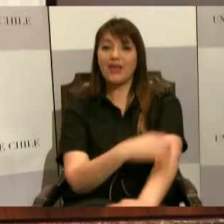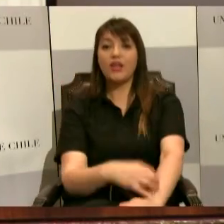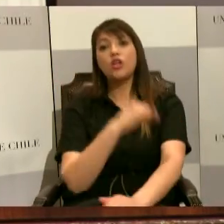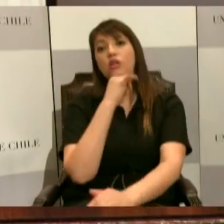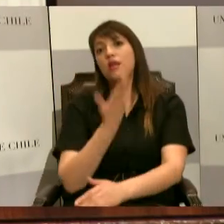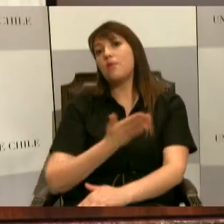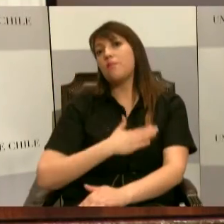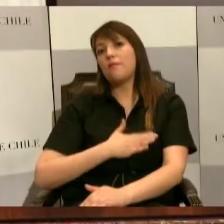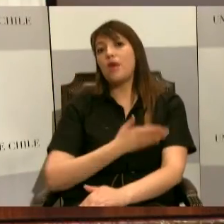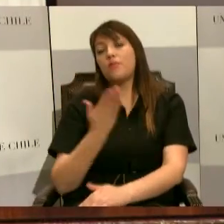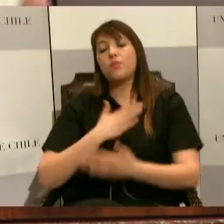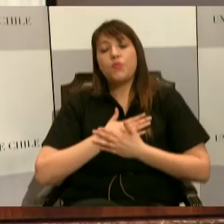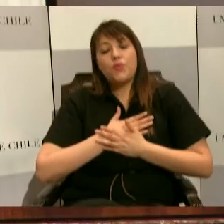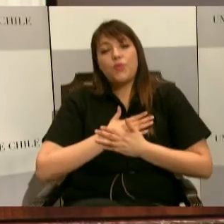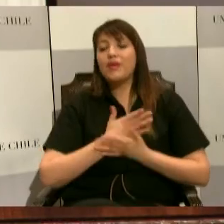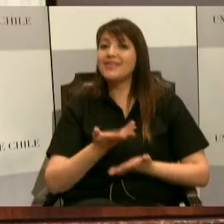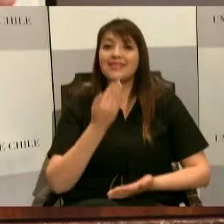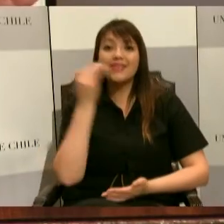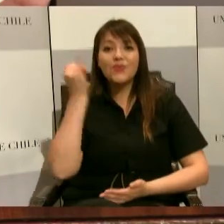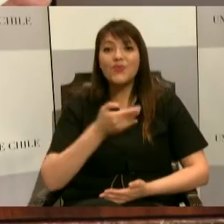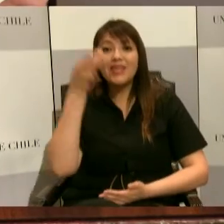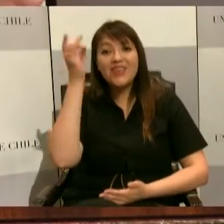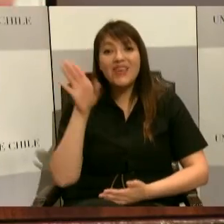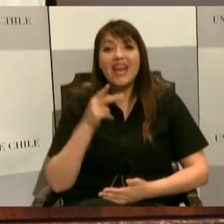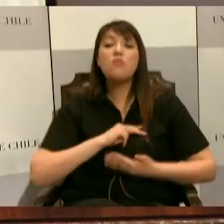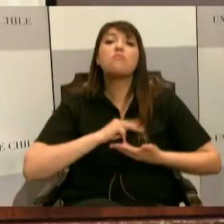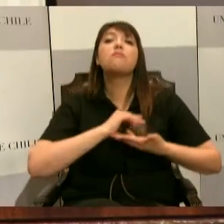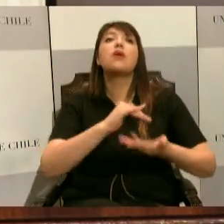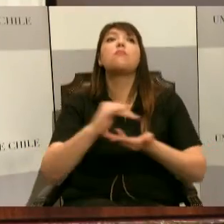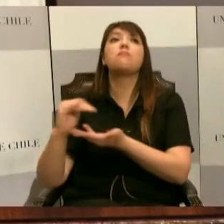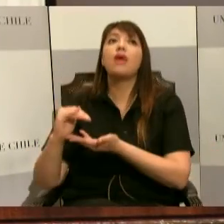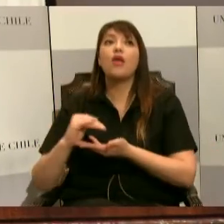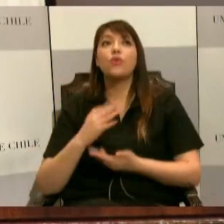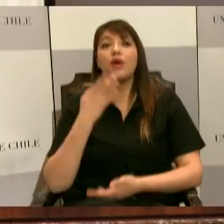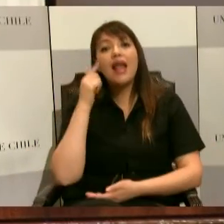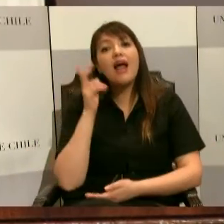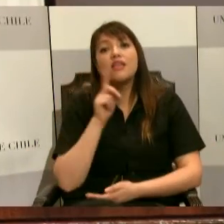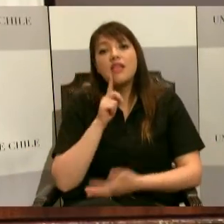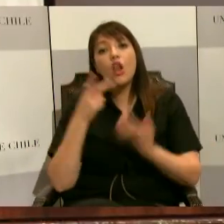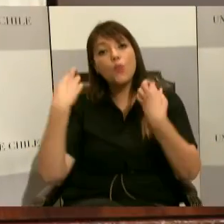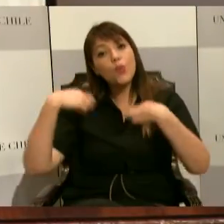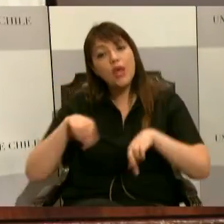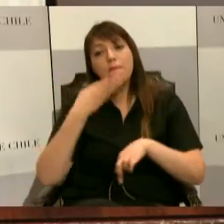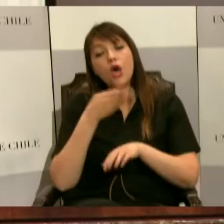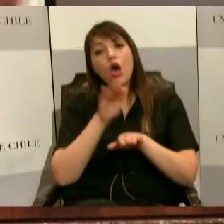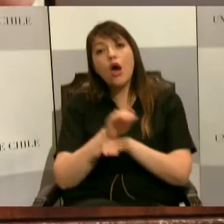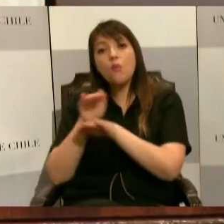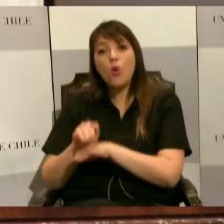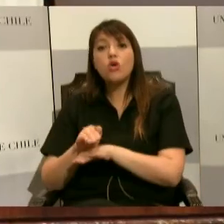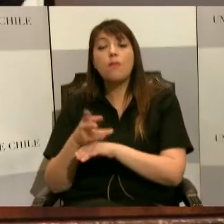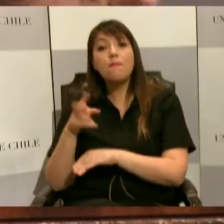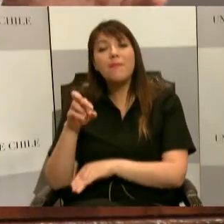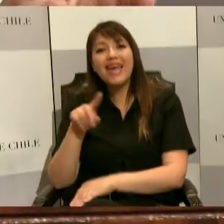pasa a ustedes, pero a mí me rompía el corazón siempre ver que los únicos que eran premiados y reconocidos eran quienes habían tenido la oportunidad de tener la mayor formación y mejor preparación para la